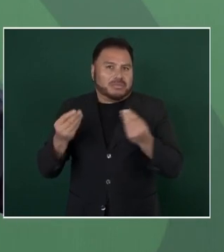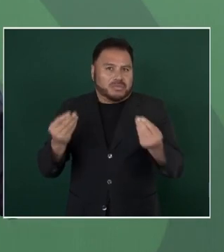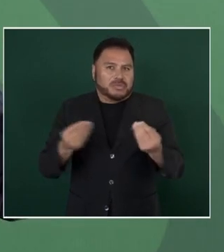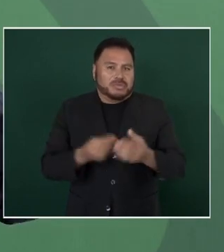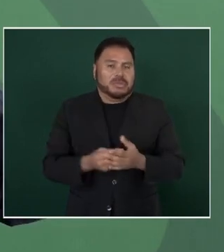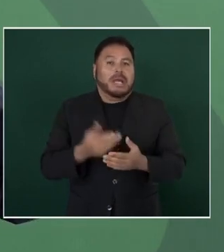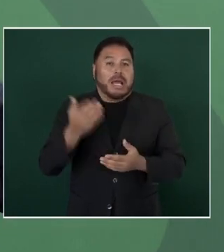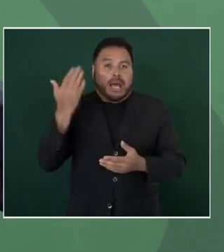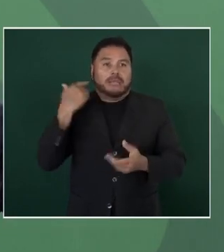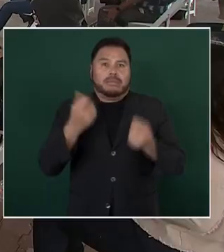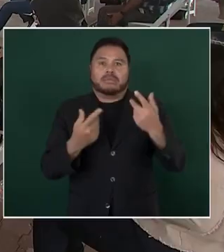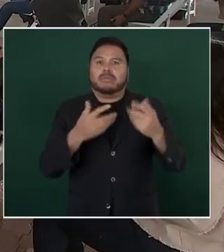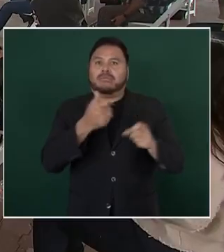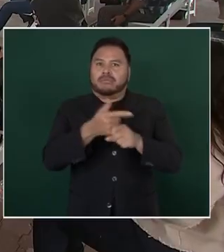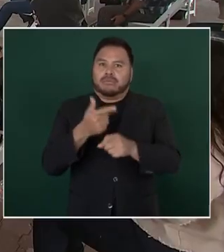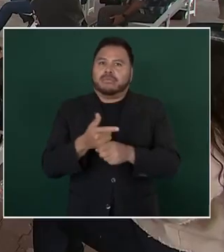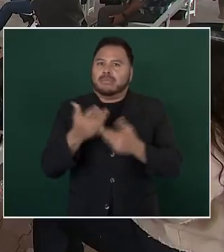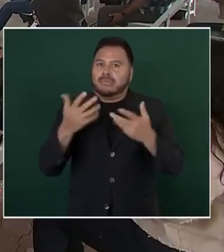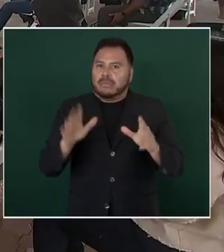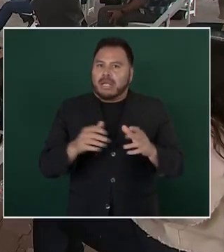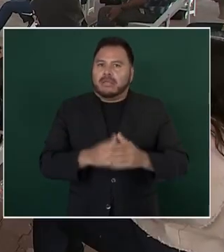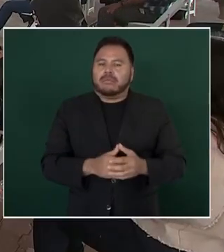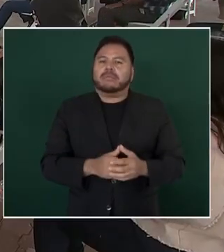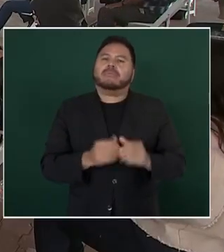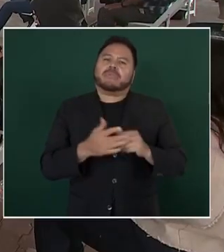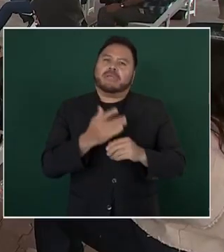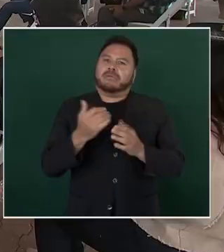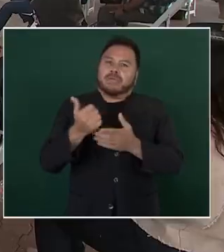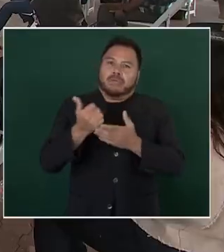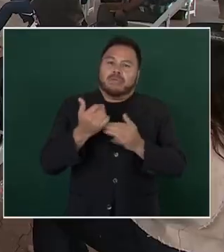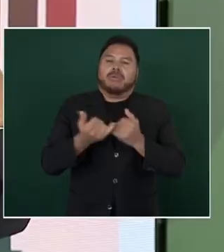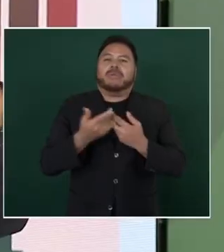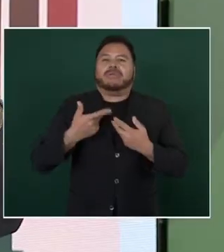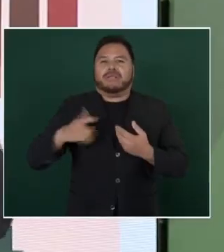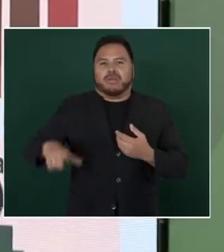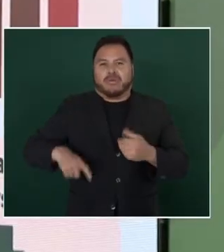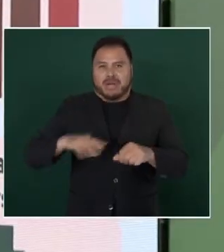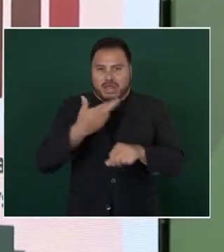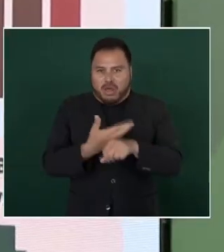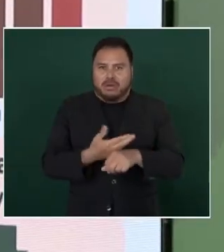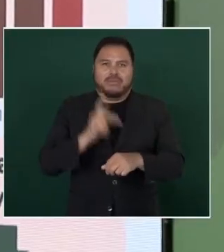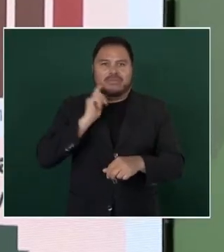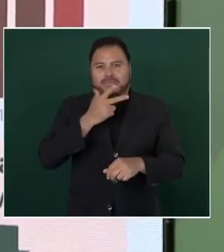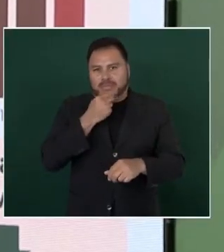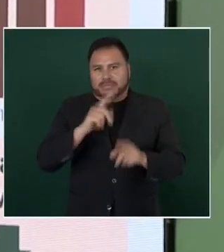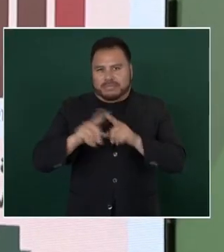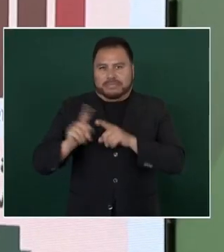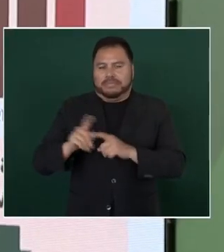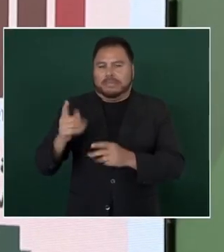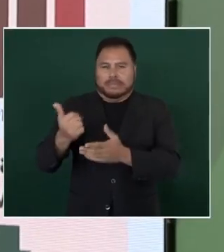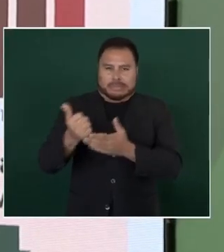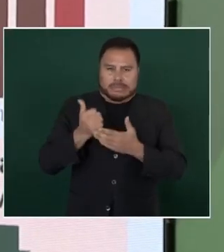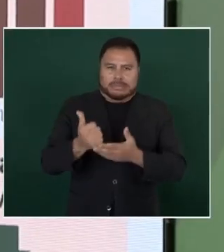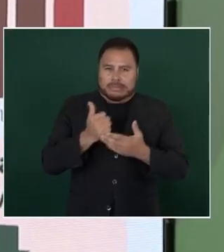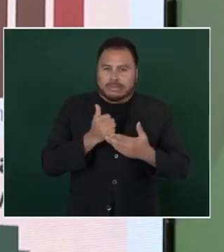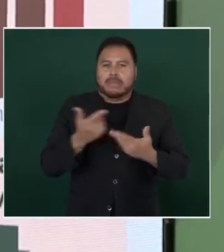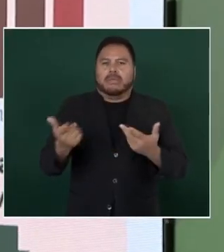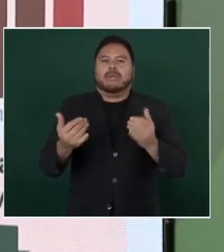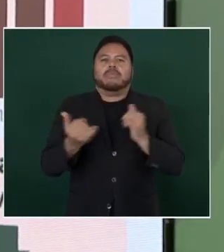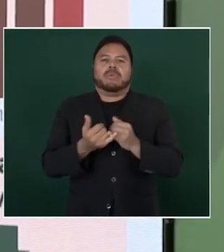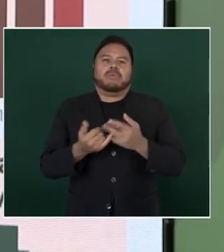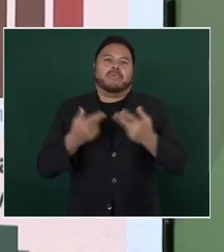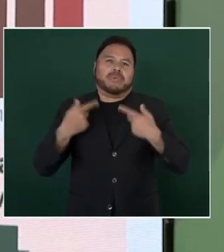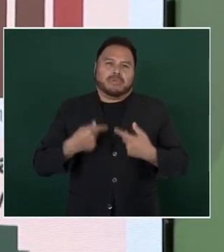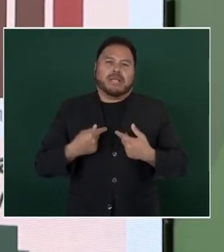porque nos están ayudando gobernadoras, gobernadores, nos están ayudando los servidores